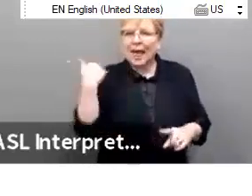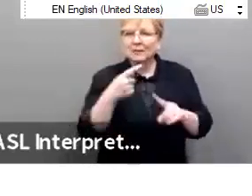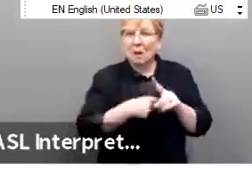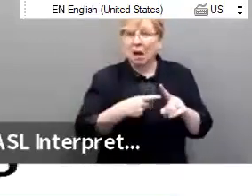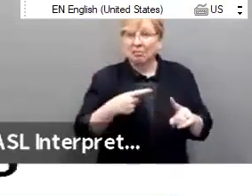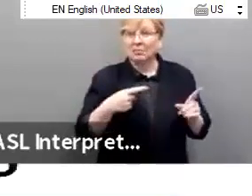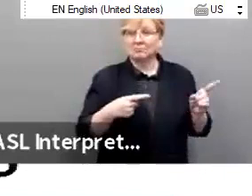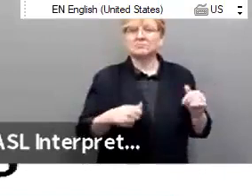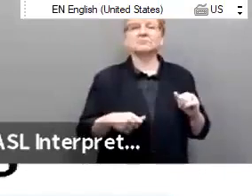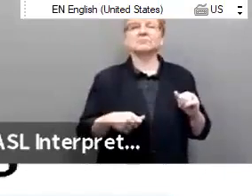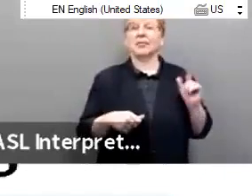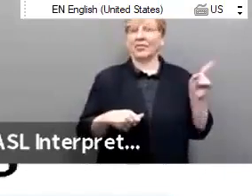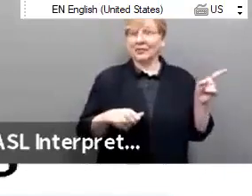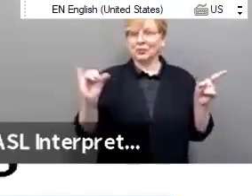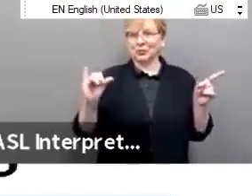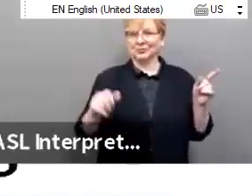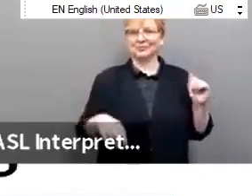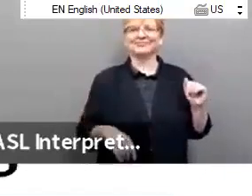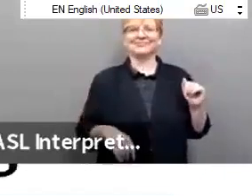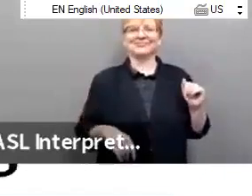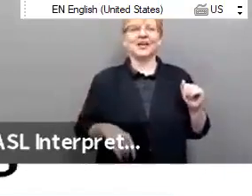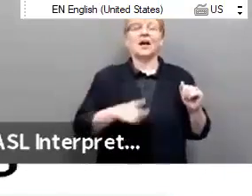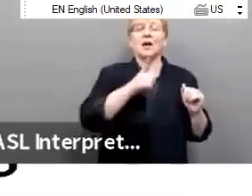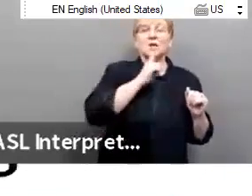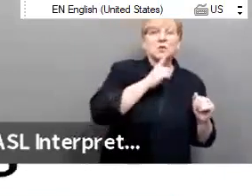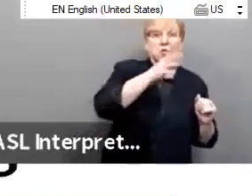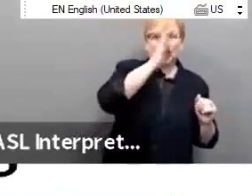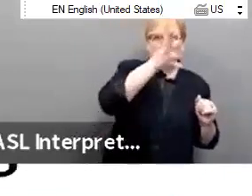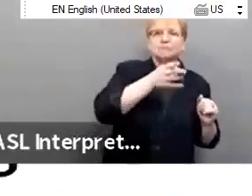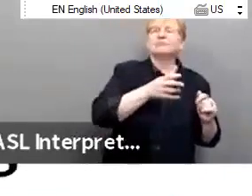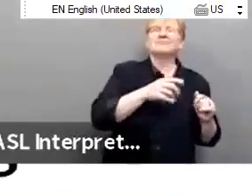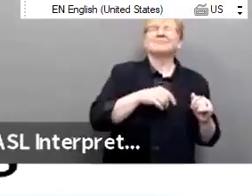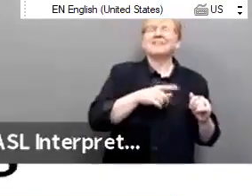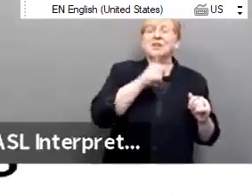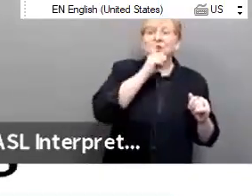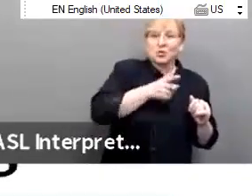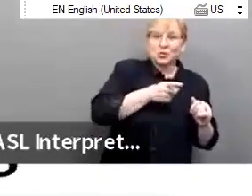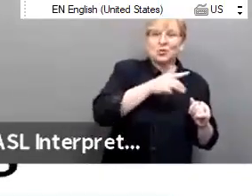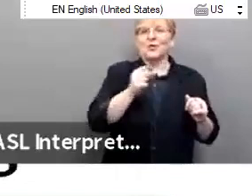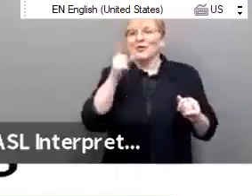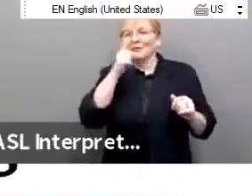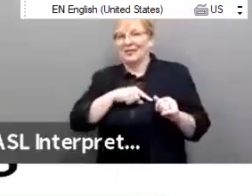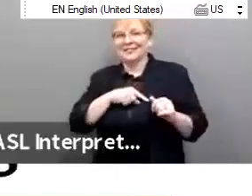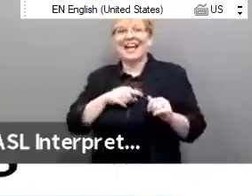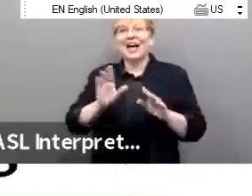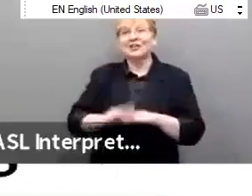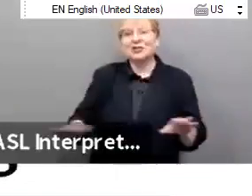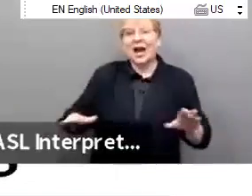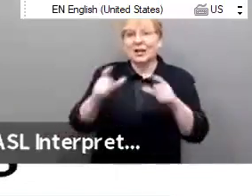150 casos más al día que si dejáramos que las personas